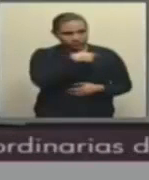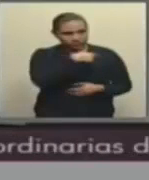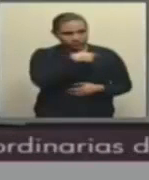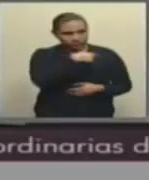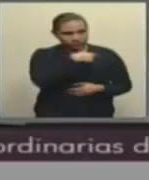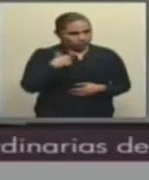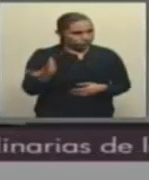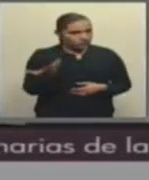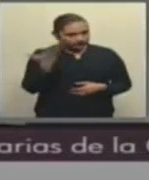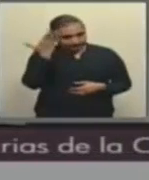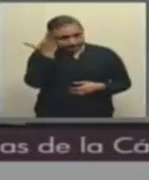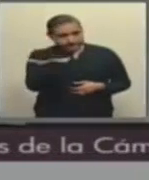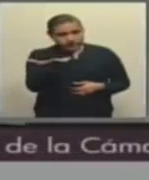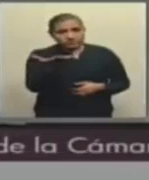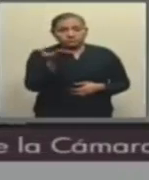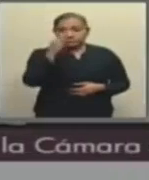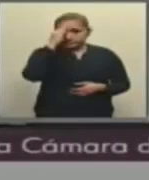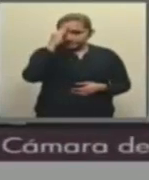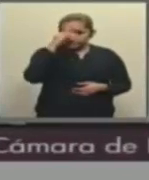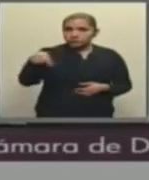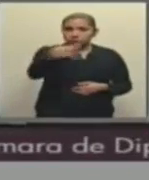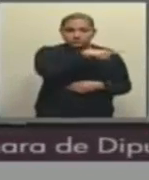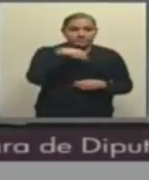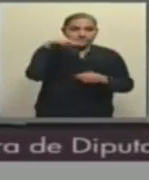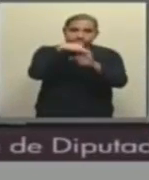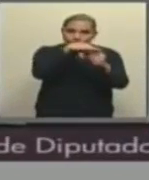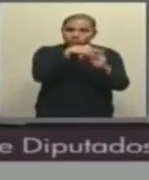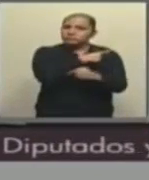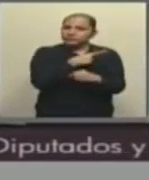Demandamos que su voto sea consciente y justo.